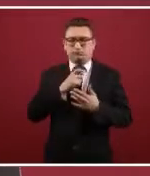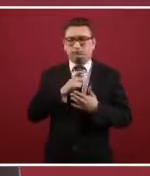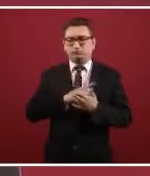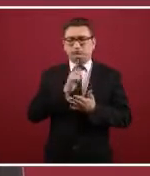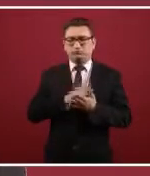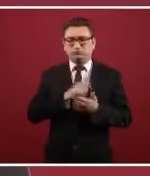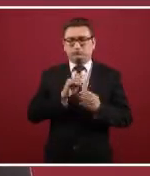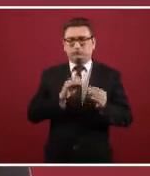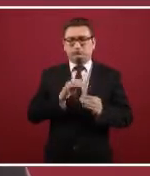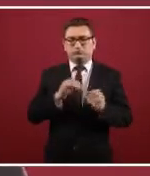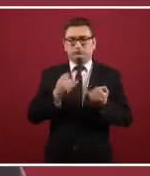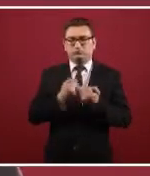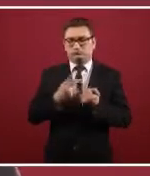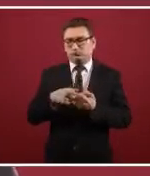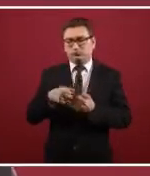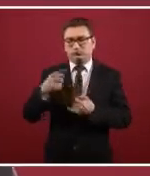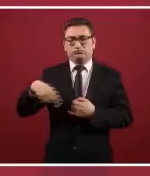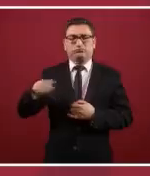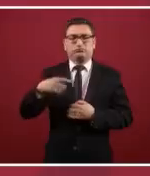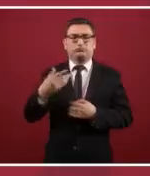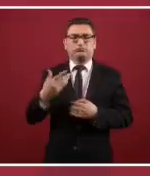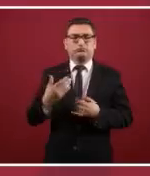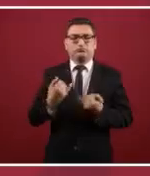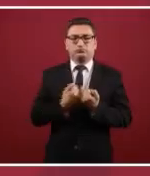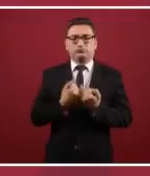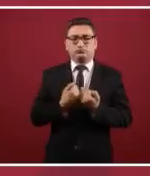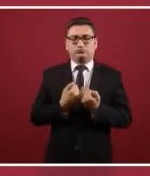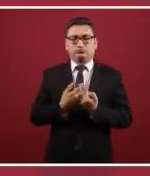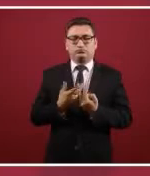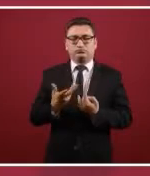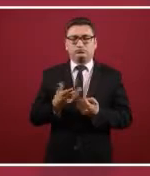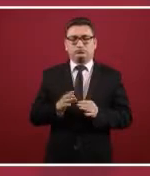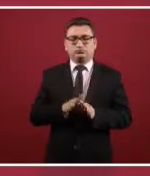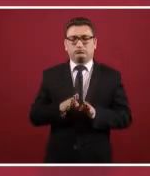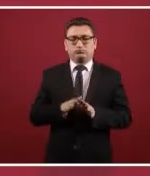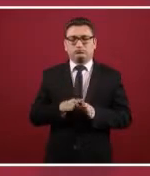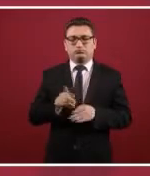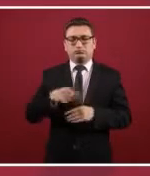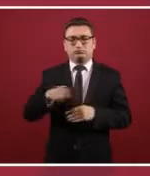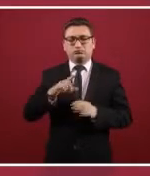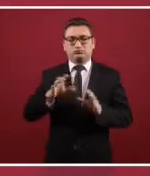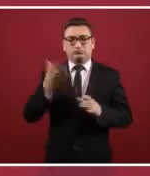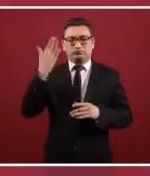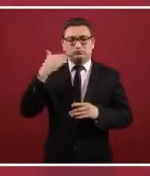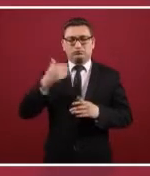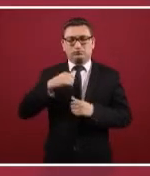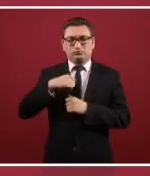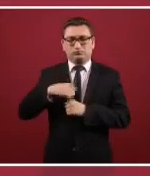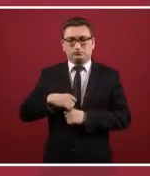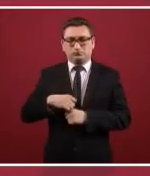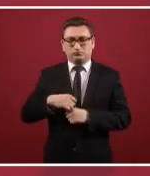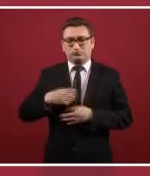Poder Legislativo. Y en el caso del Poder Judicial había mucho hermetismo,